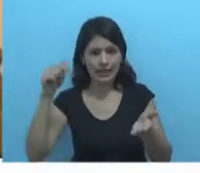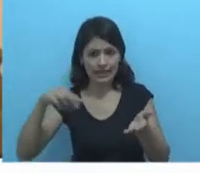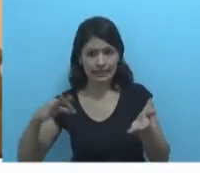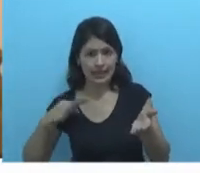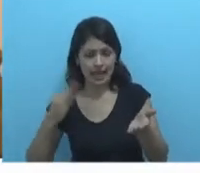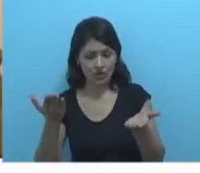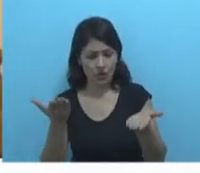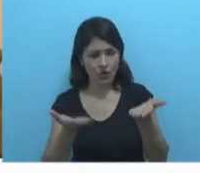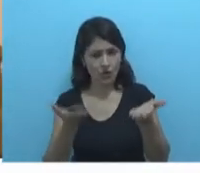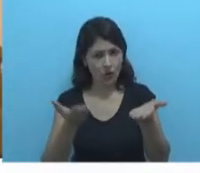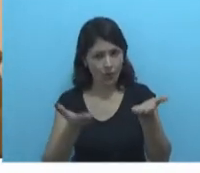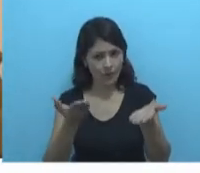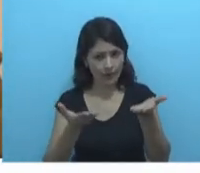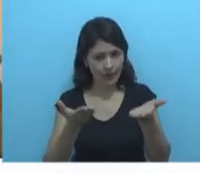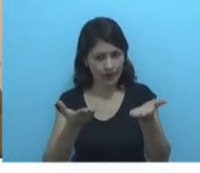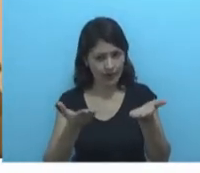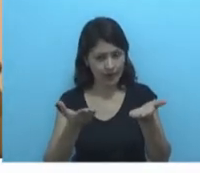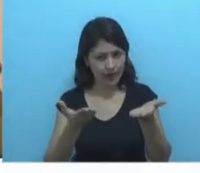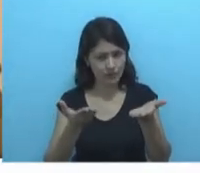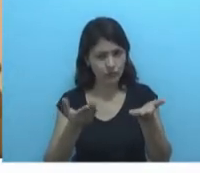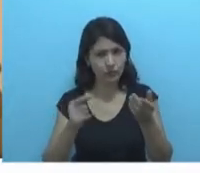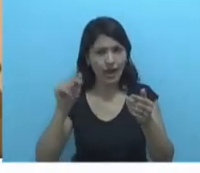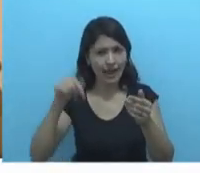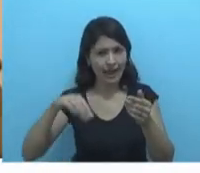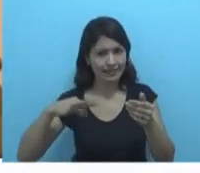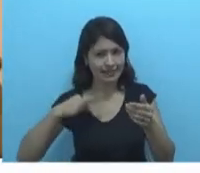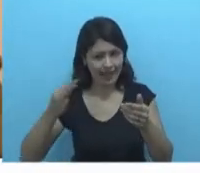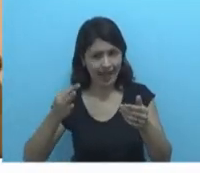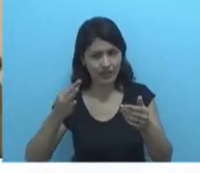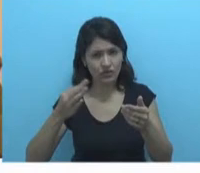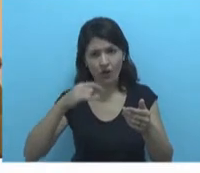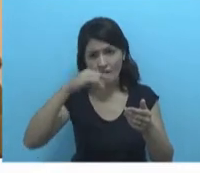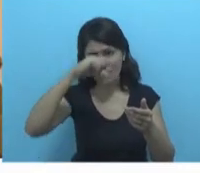precio de las terneras aumentó 106%.